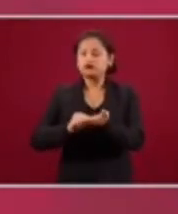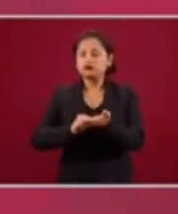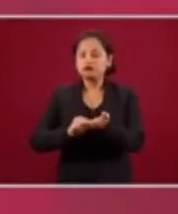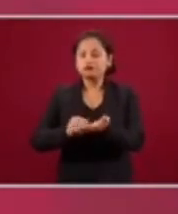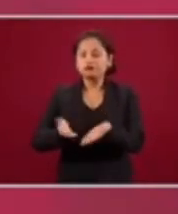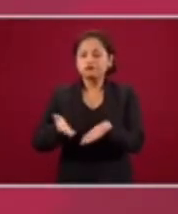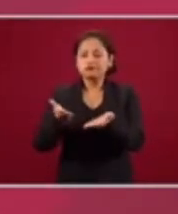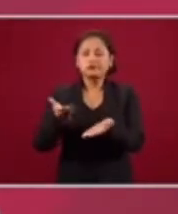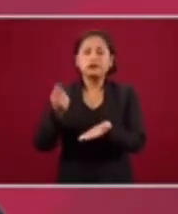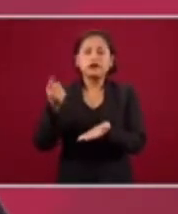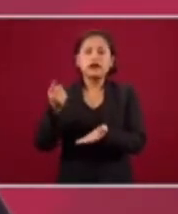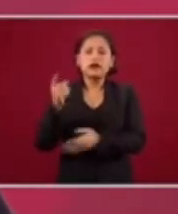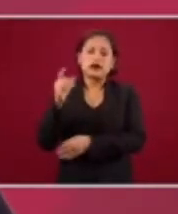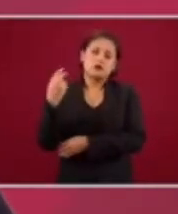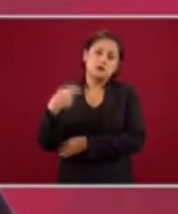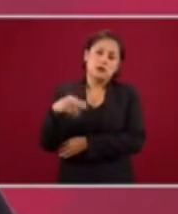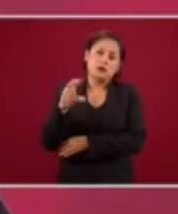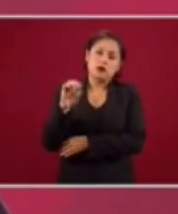borrada,